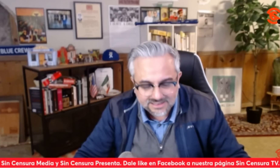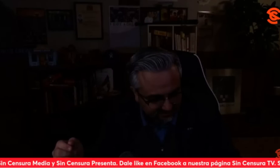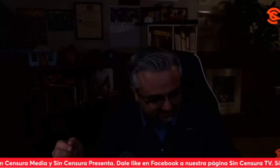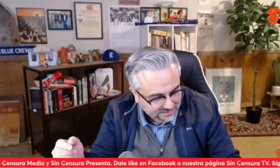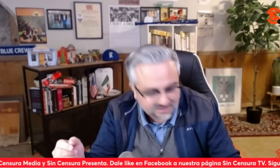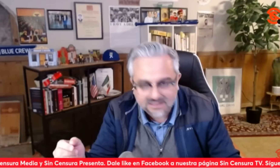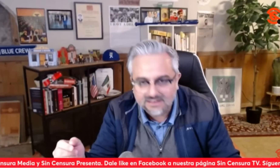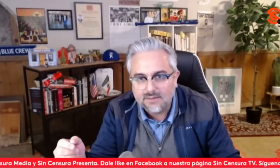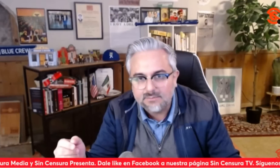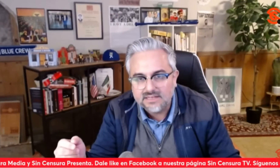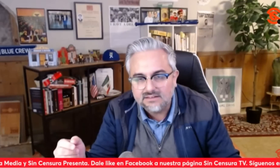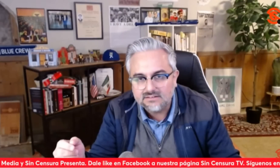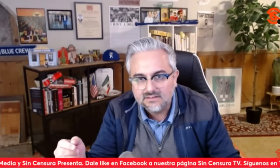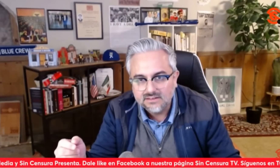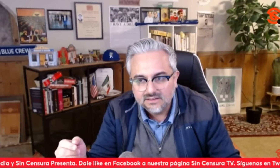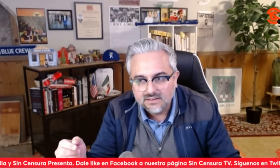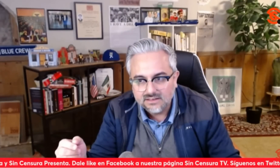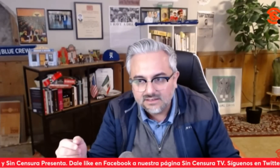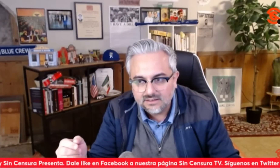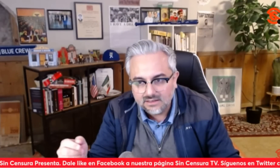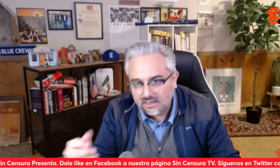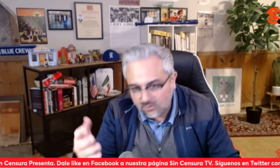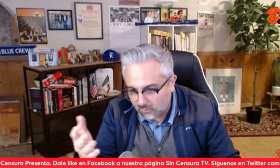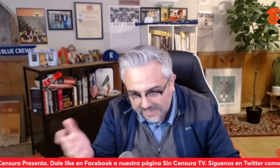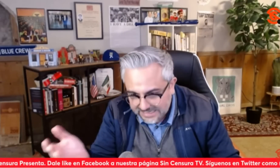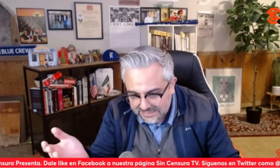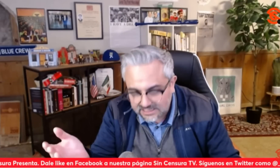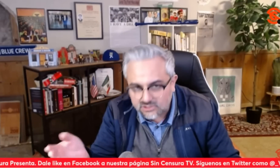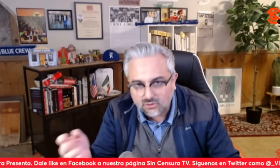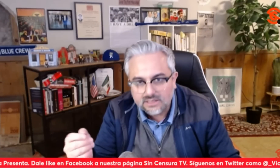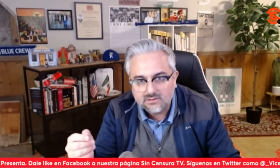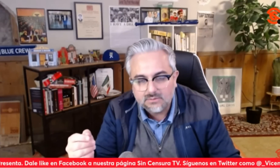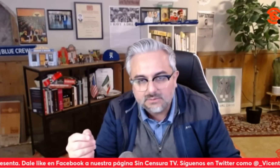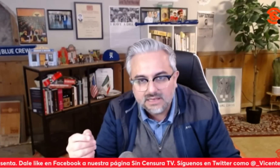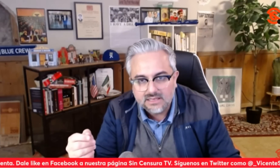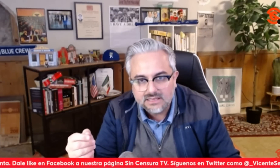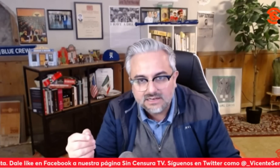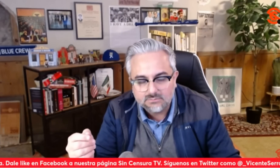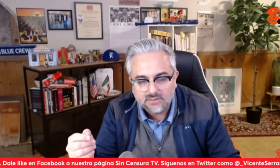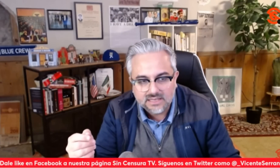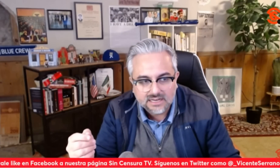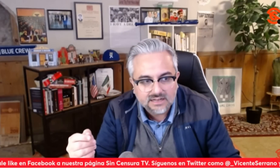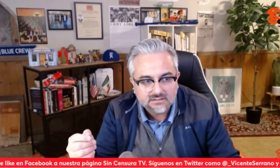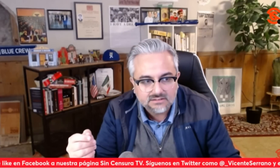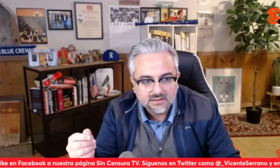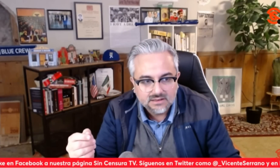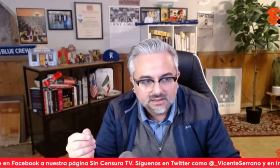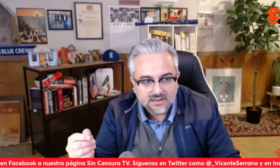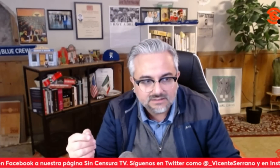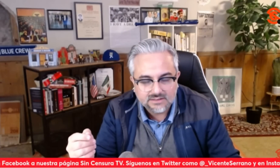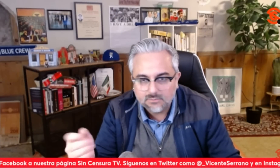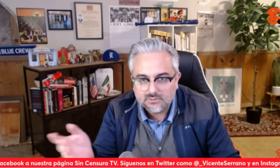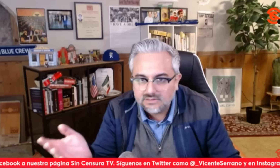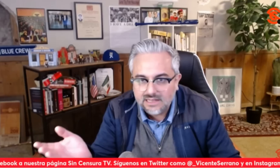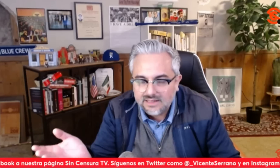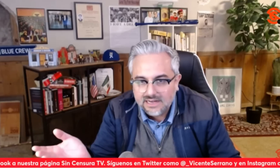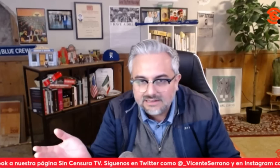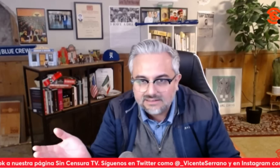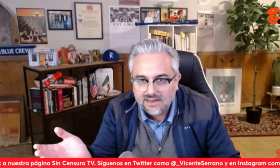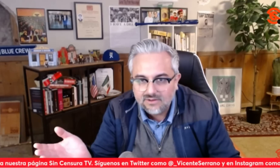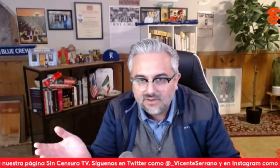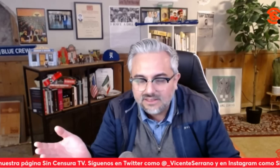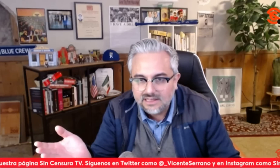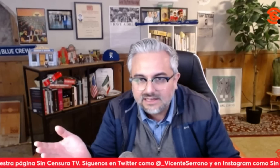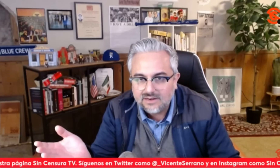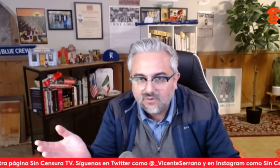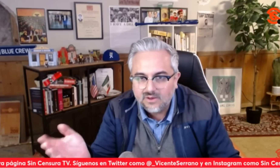es Reinaidé Ramírez, como agente de choque todavía ahí en las mañaneras, en las que pues sí la dejan